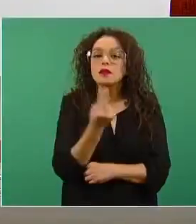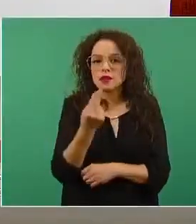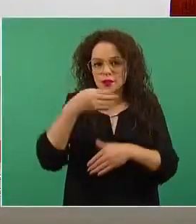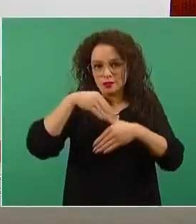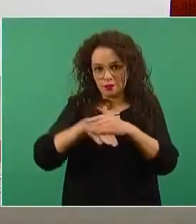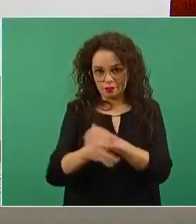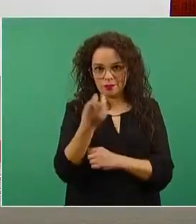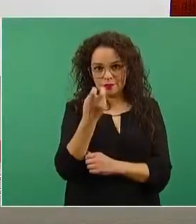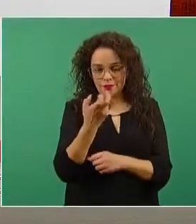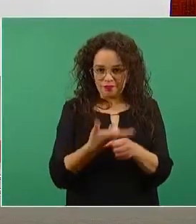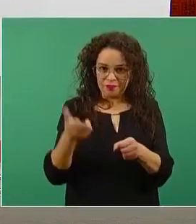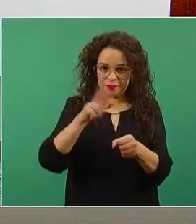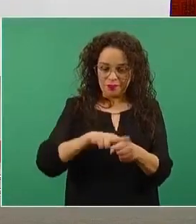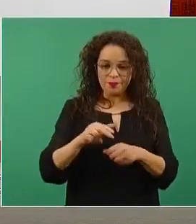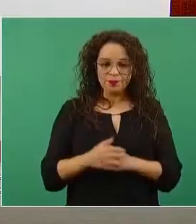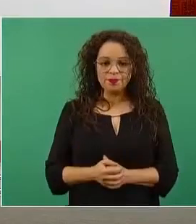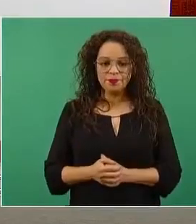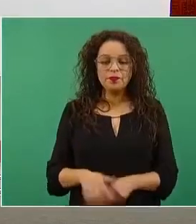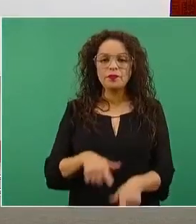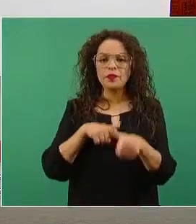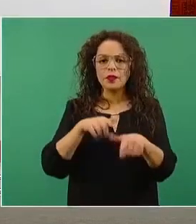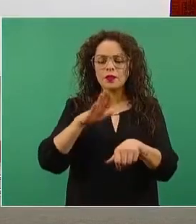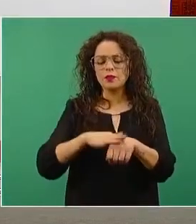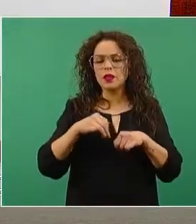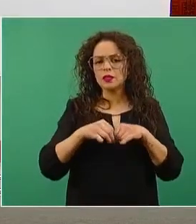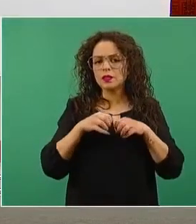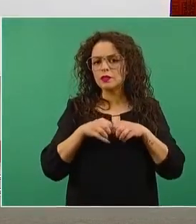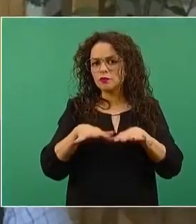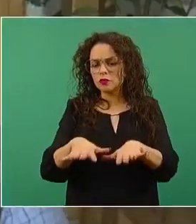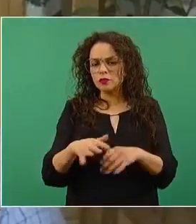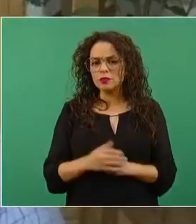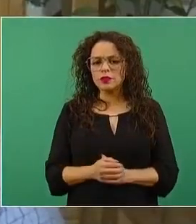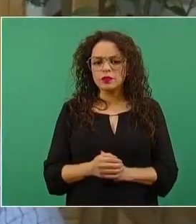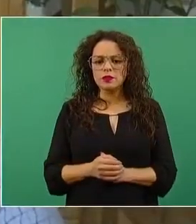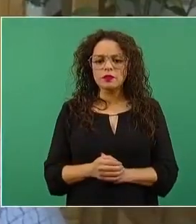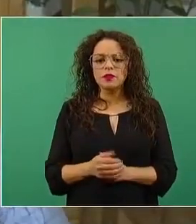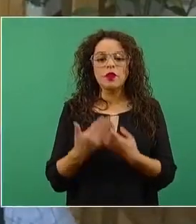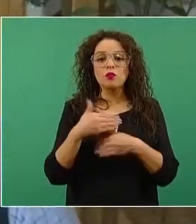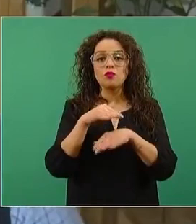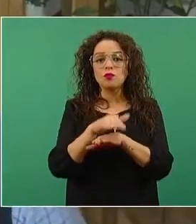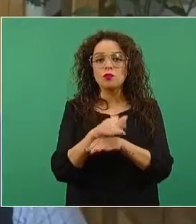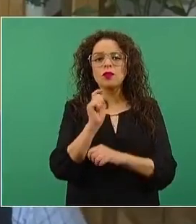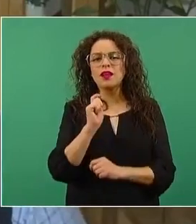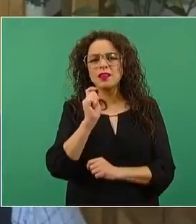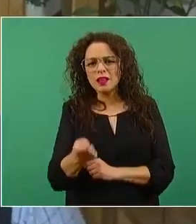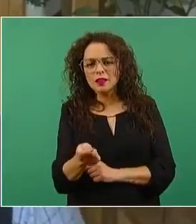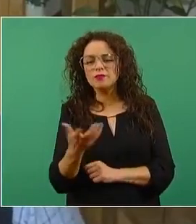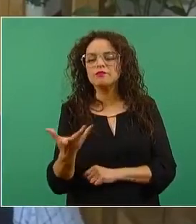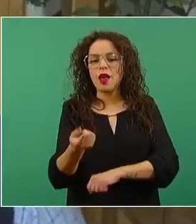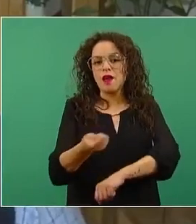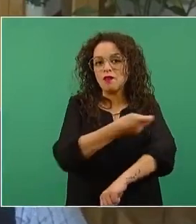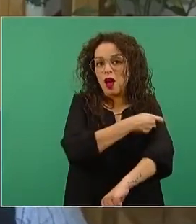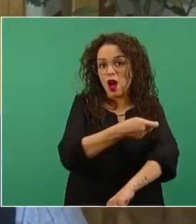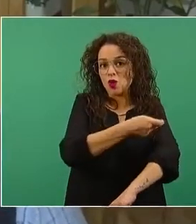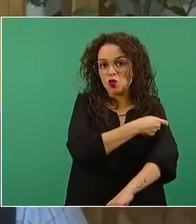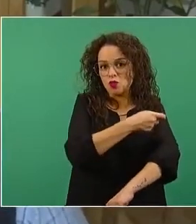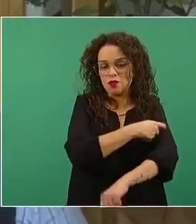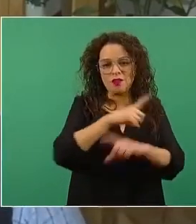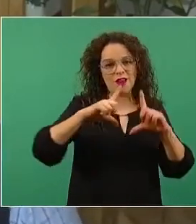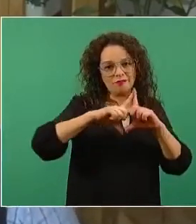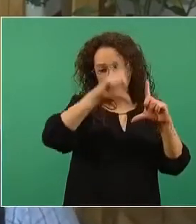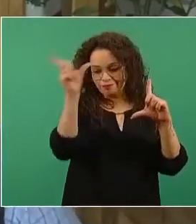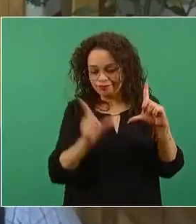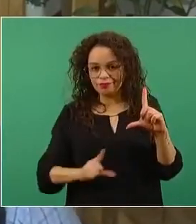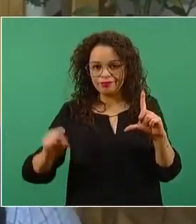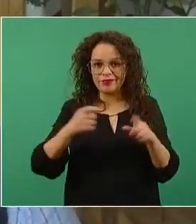a pasar al siguiente componente de información, que es precisamente la Estrategia Nacional de Vacunación. Aquí